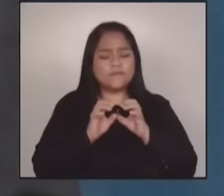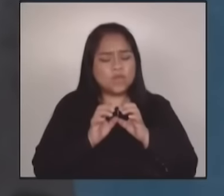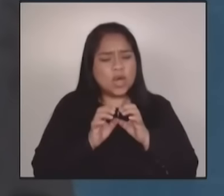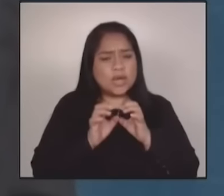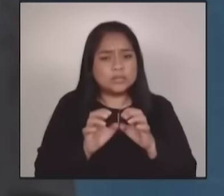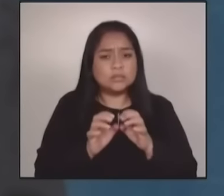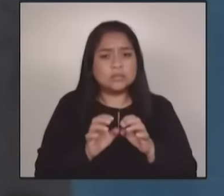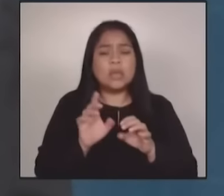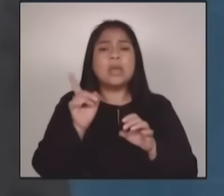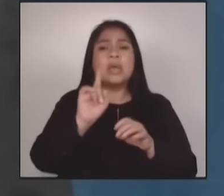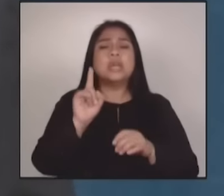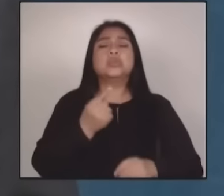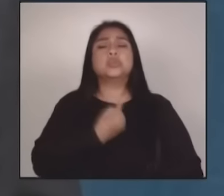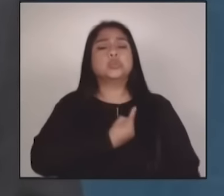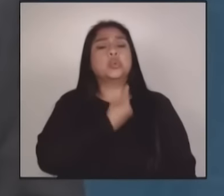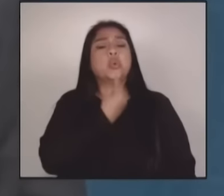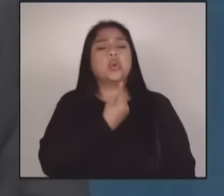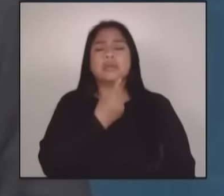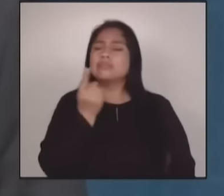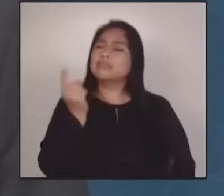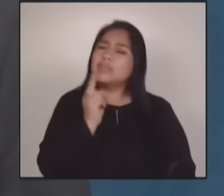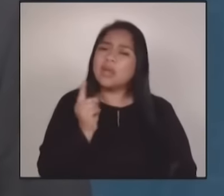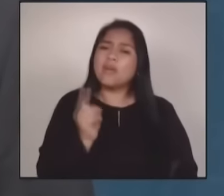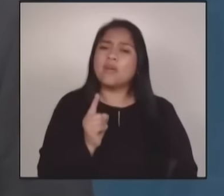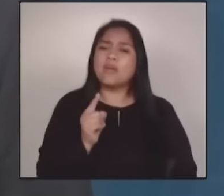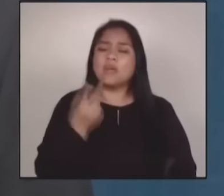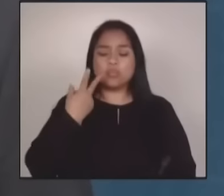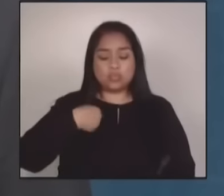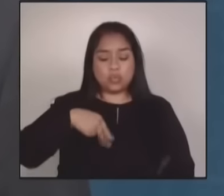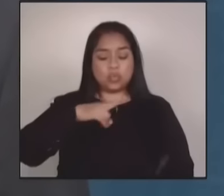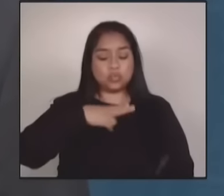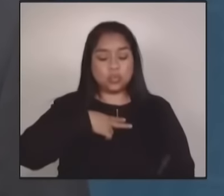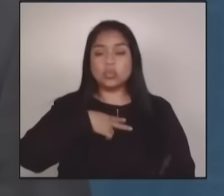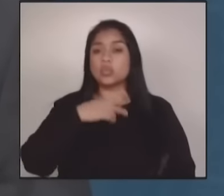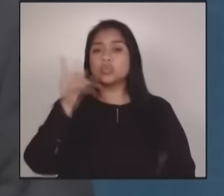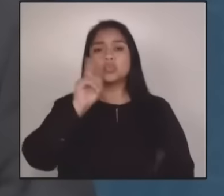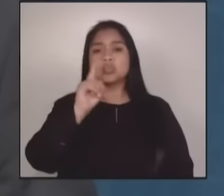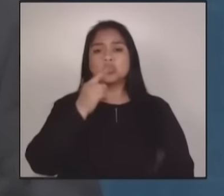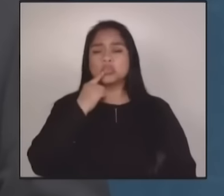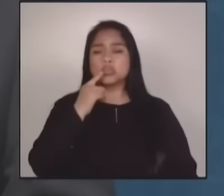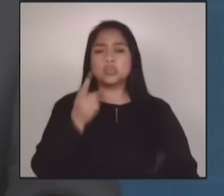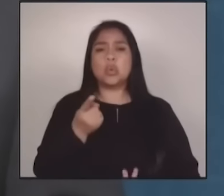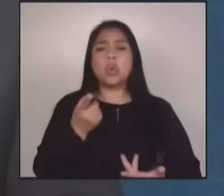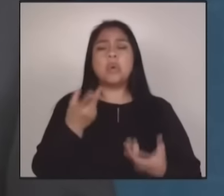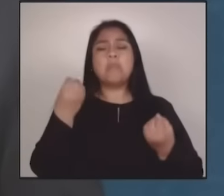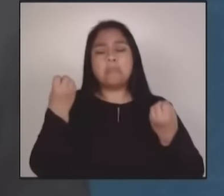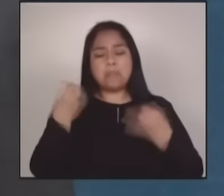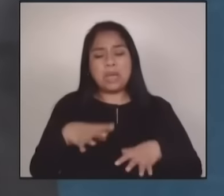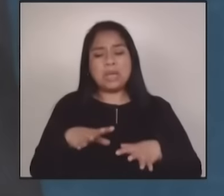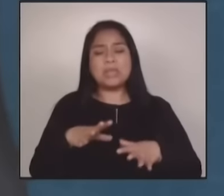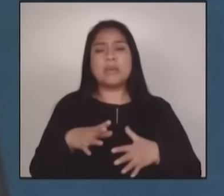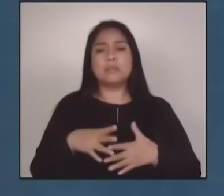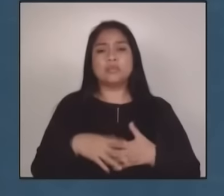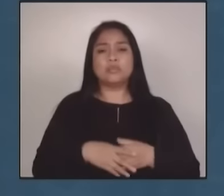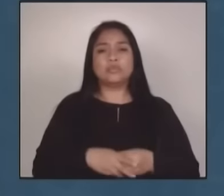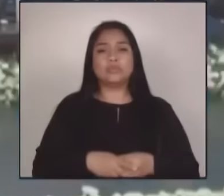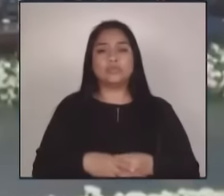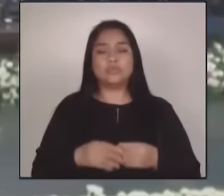nos dejen solos. Nosotros no nos daremos por vencidos.